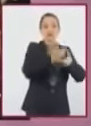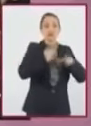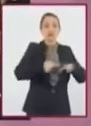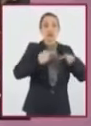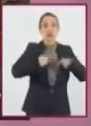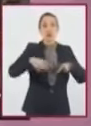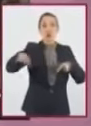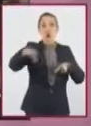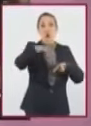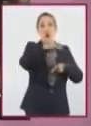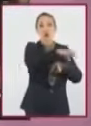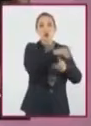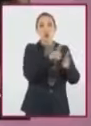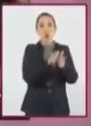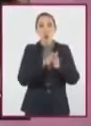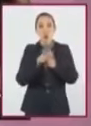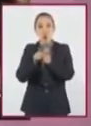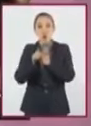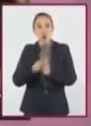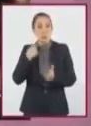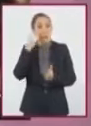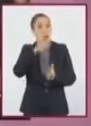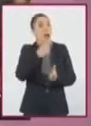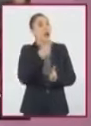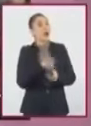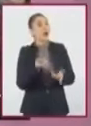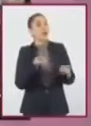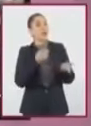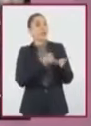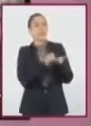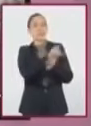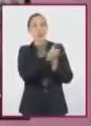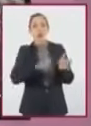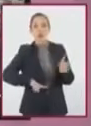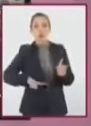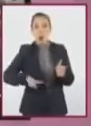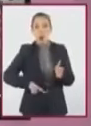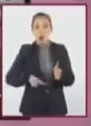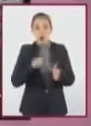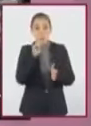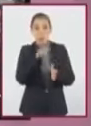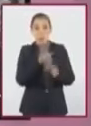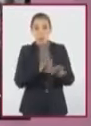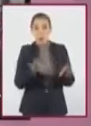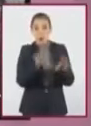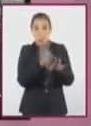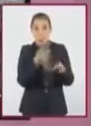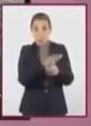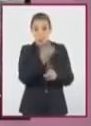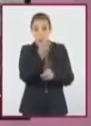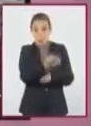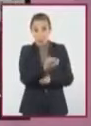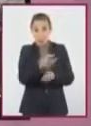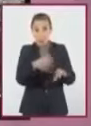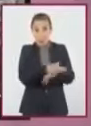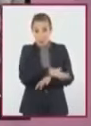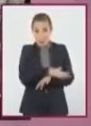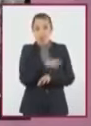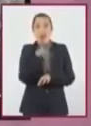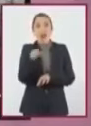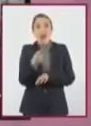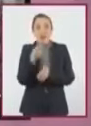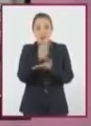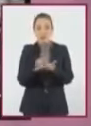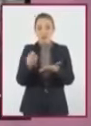de los diferentes grupos sociales en las decisiones de gobierno. Una de las consecuencias más importantes de esta revolución fue